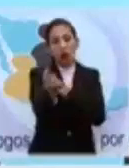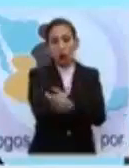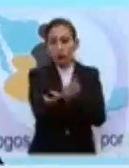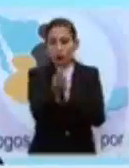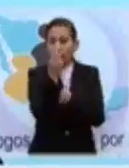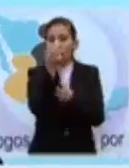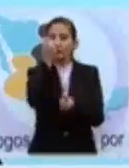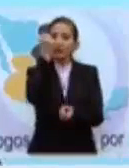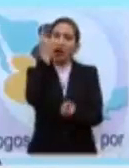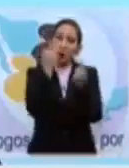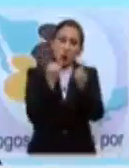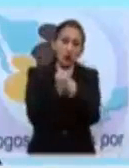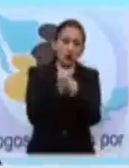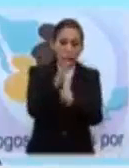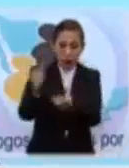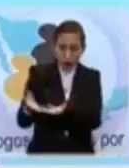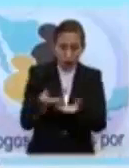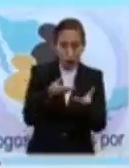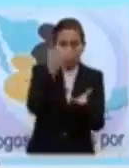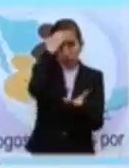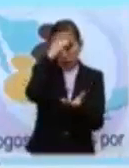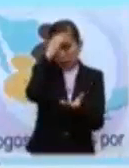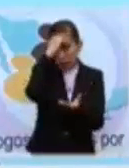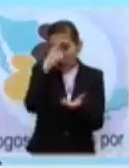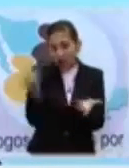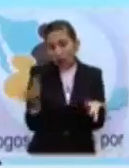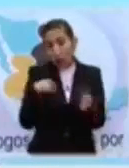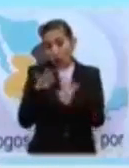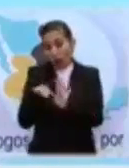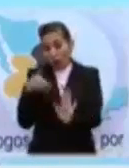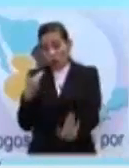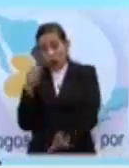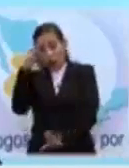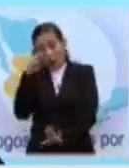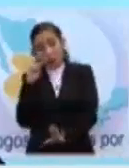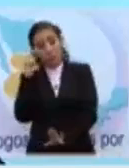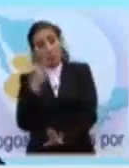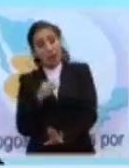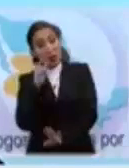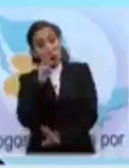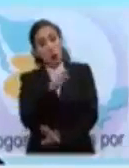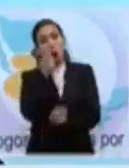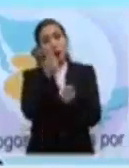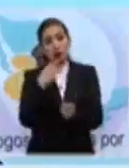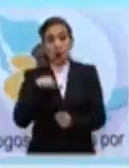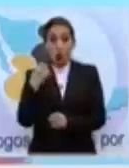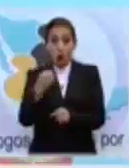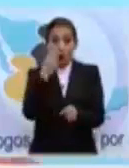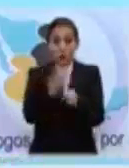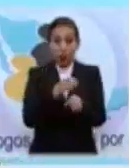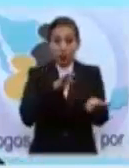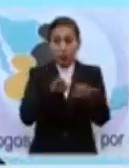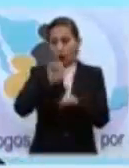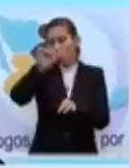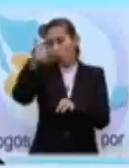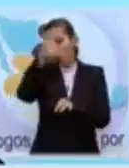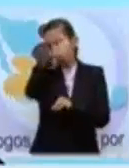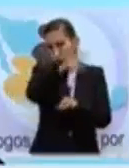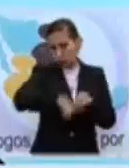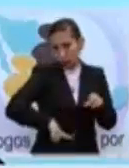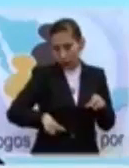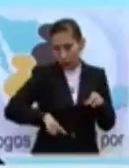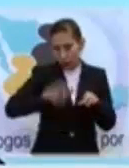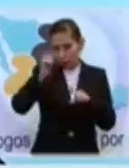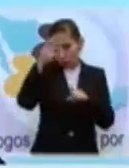alguna información y experiencias de cómo se ve desde fuera México. He tenido la oportunidad de trabajar con otros gobiernos de